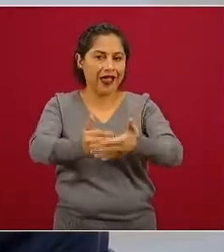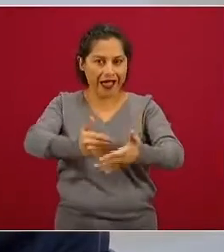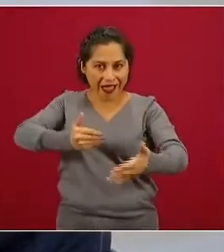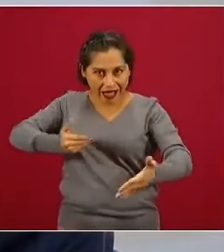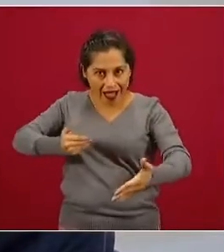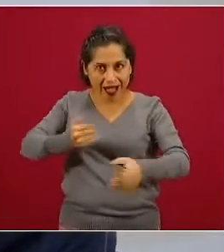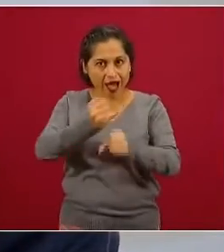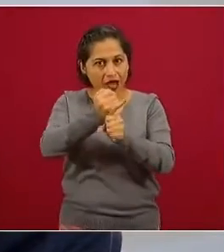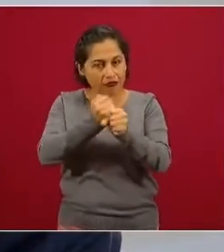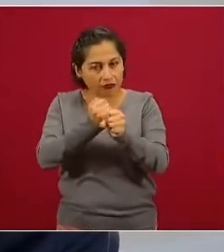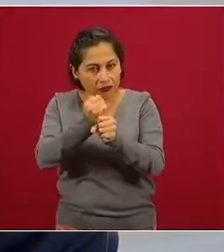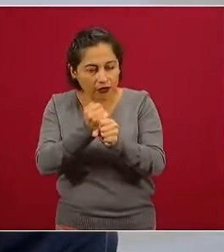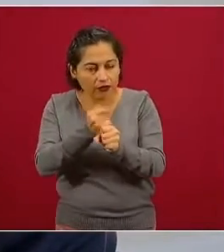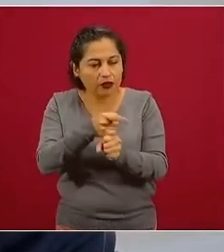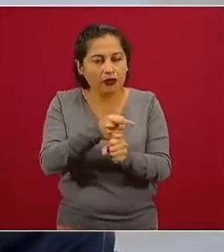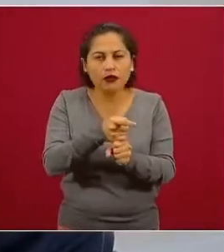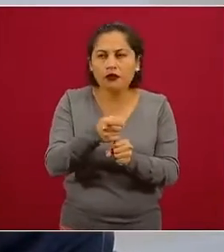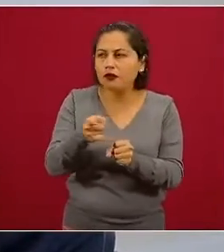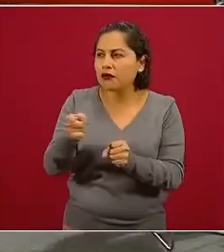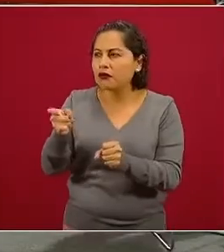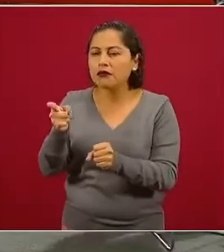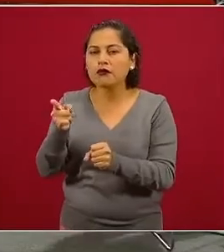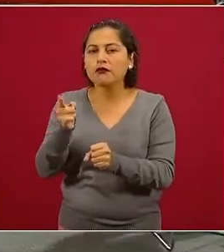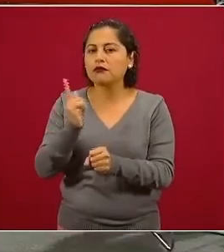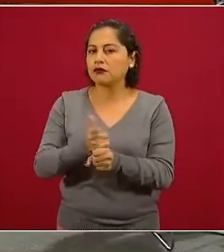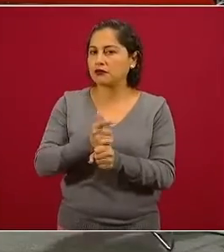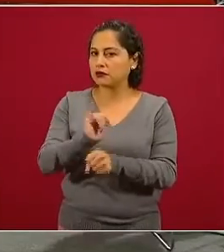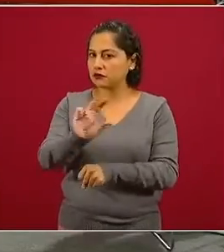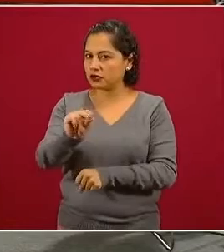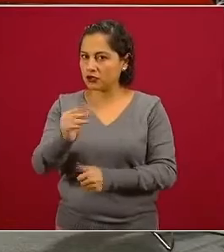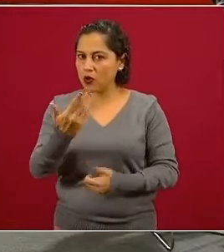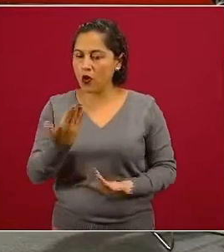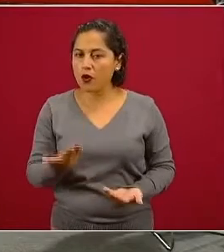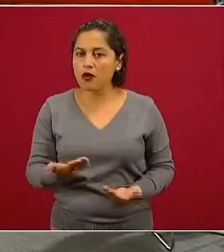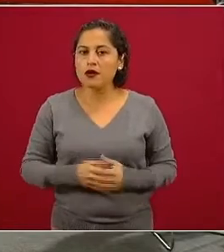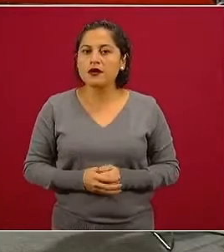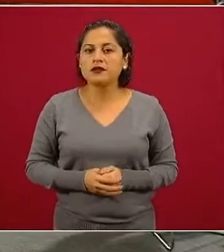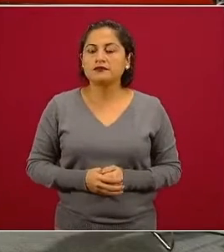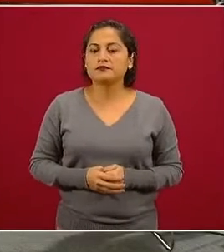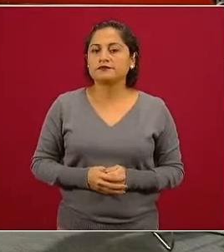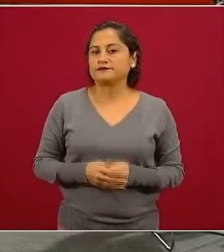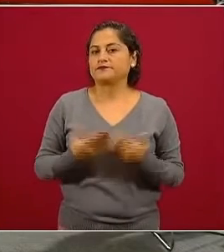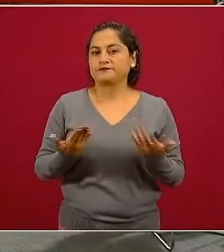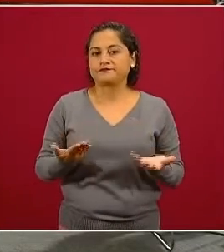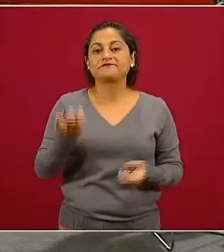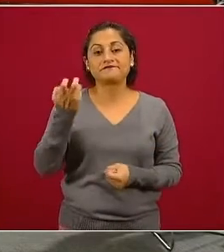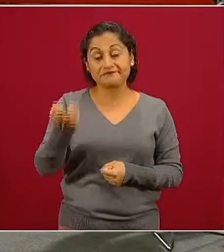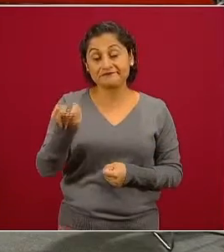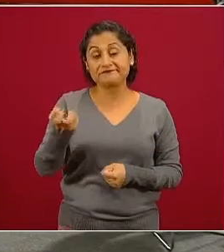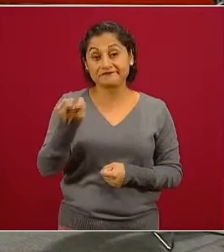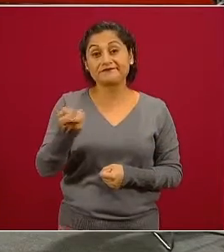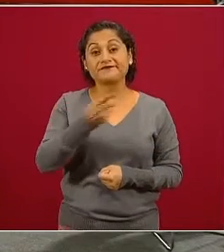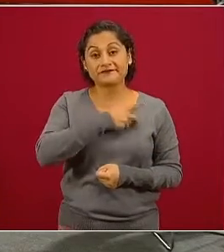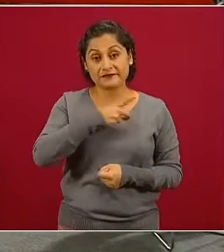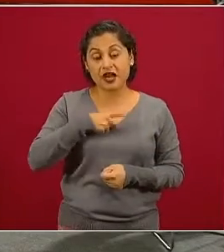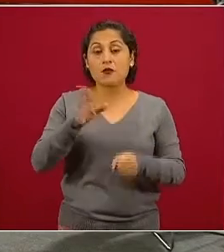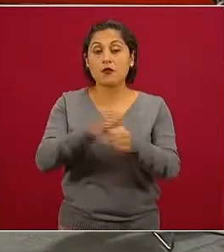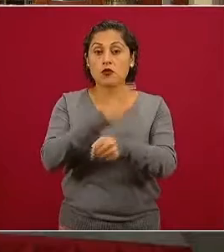nuestro deber verificar. No es solo decir, fulano dice que el ACO resuelve, o que el doctor Gatell no